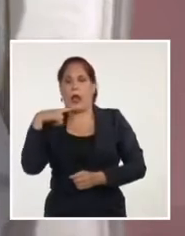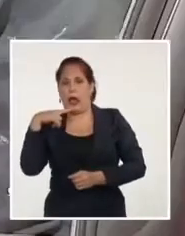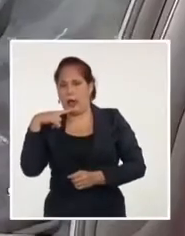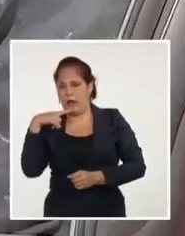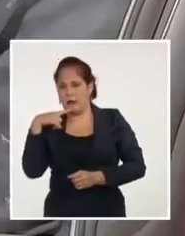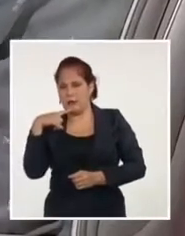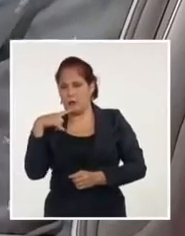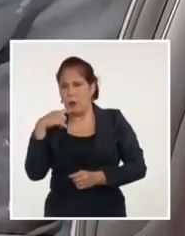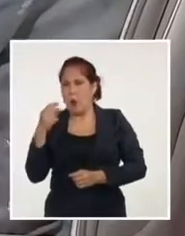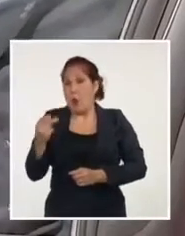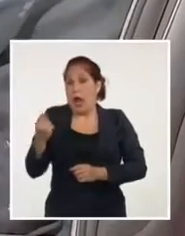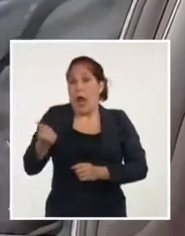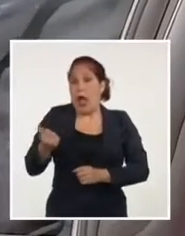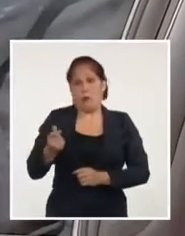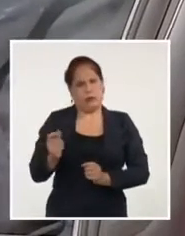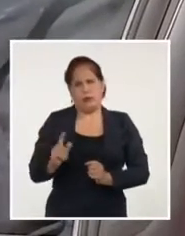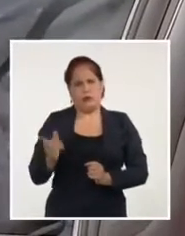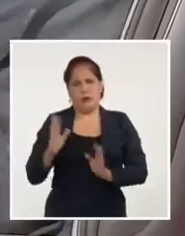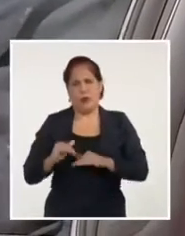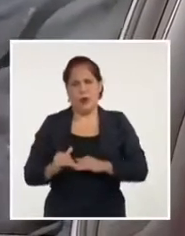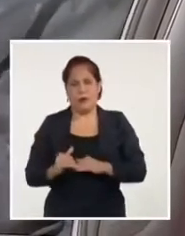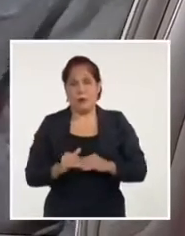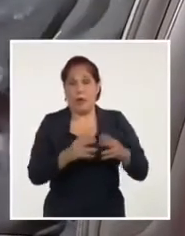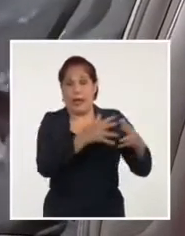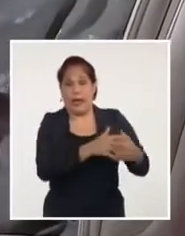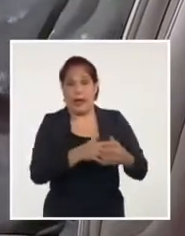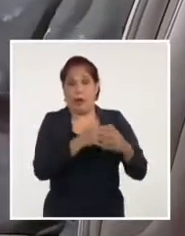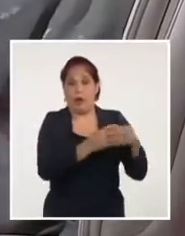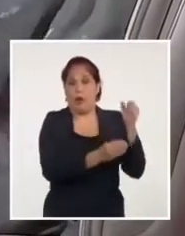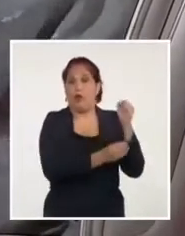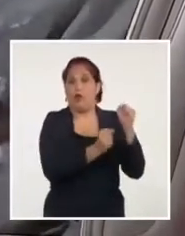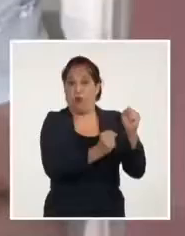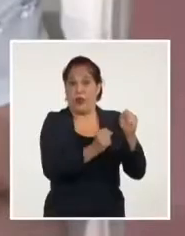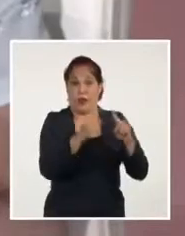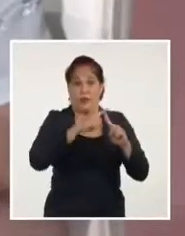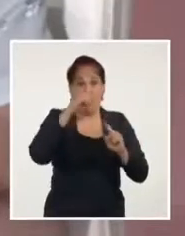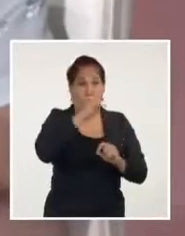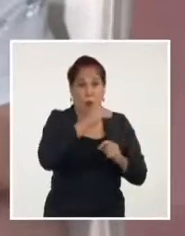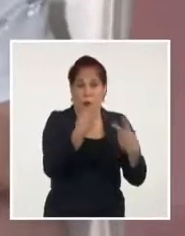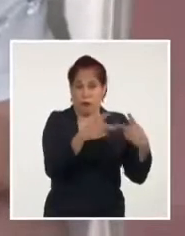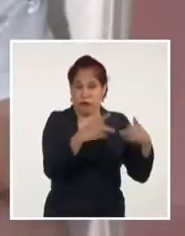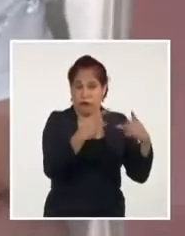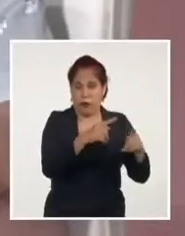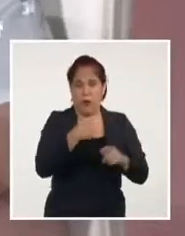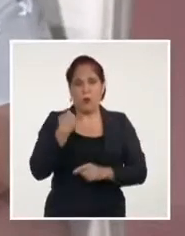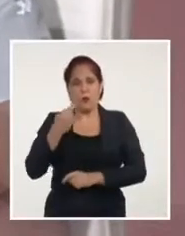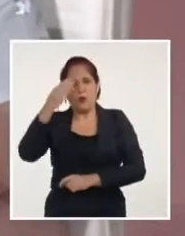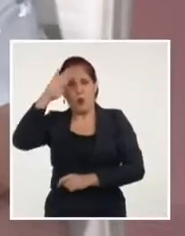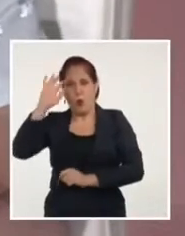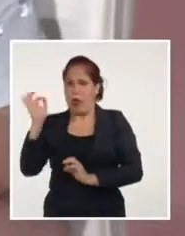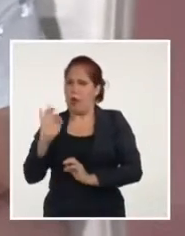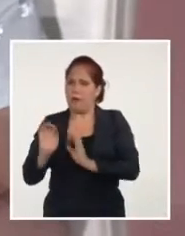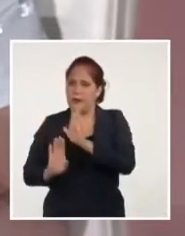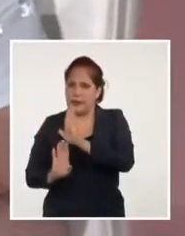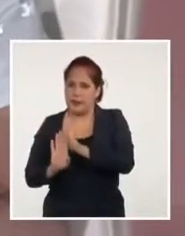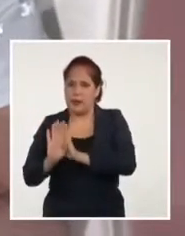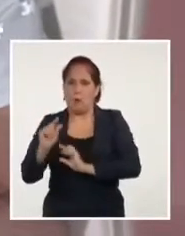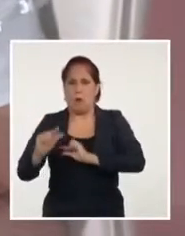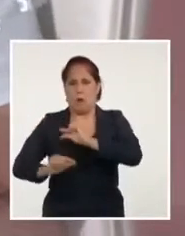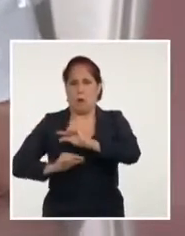mirada crítica, ¿no?, en torno a ofrecer informaciones, determinadas proyecciones oficiales, porque Cuba ha